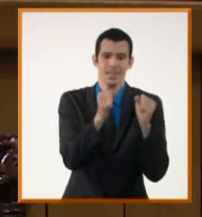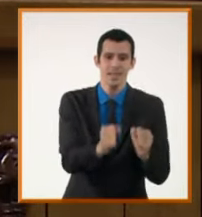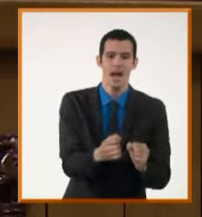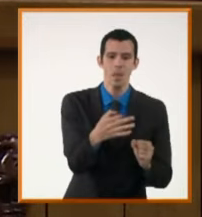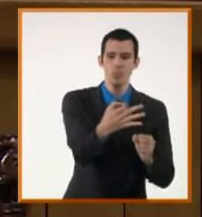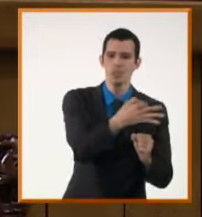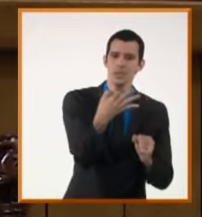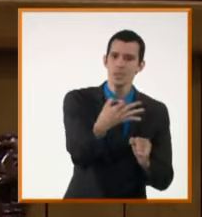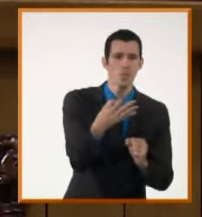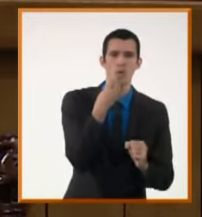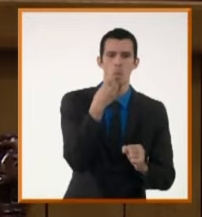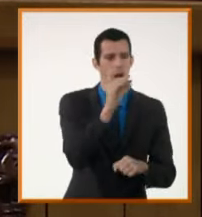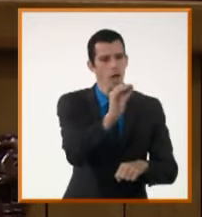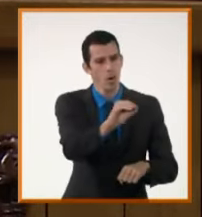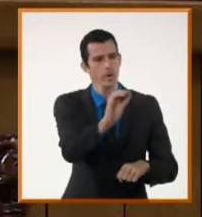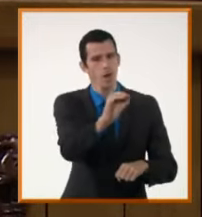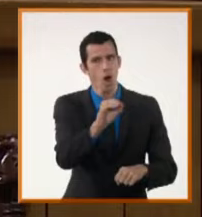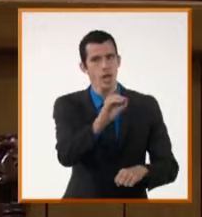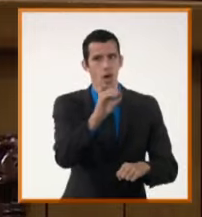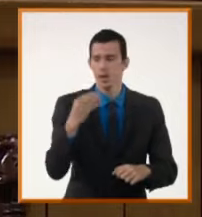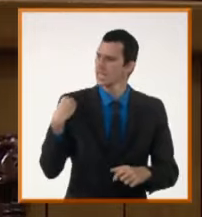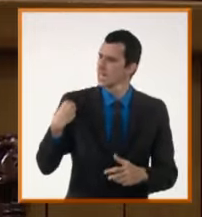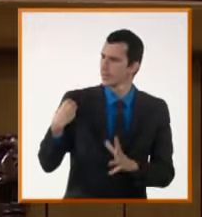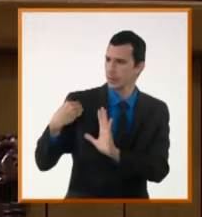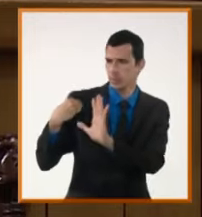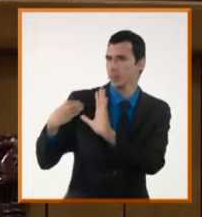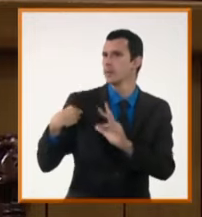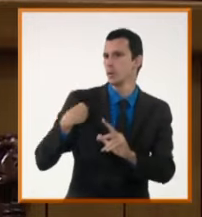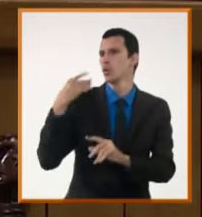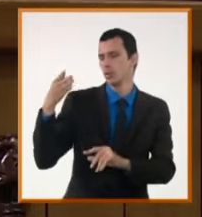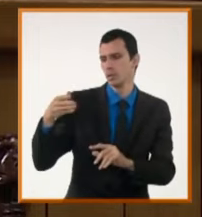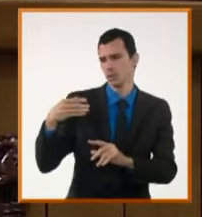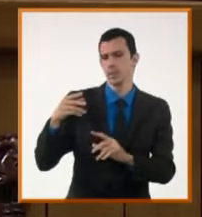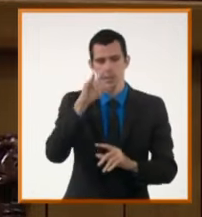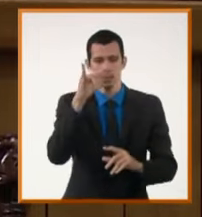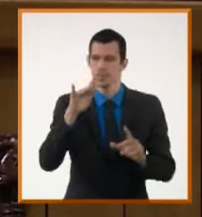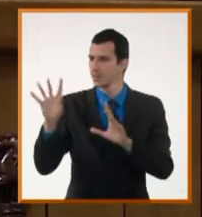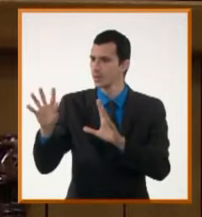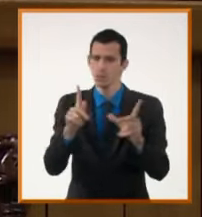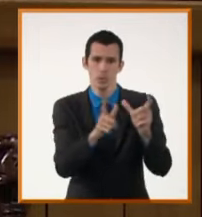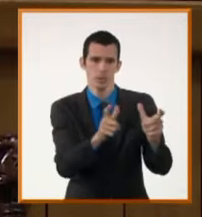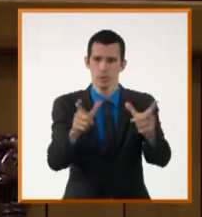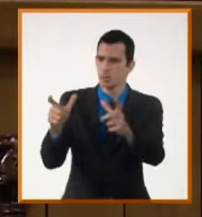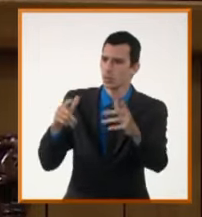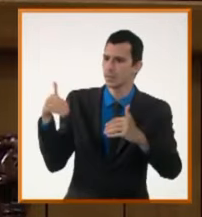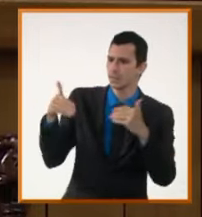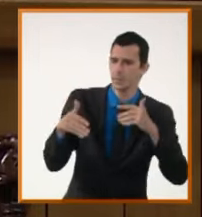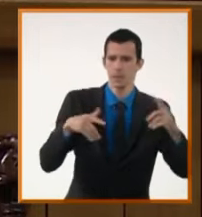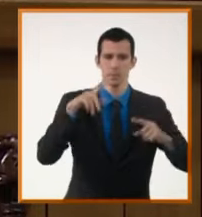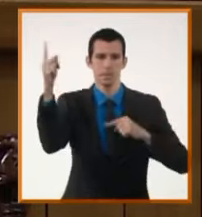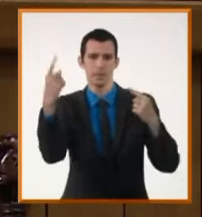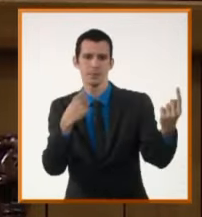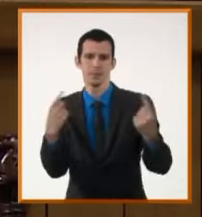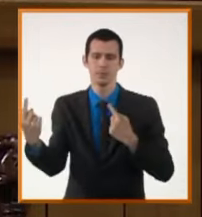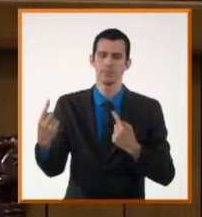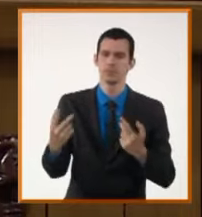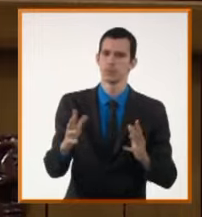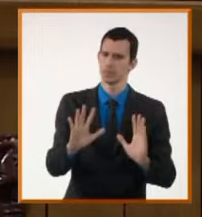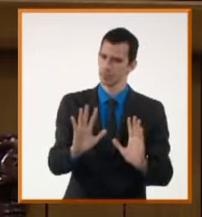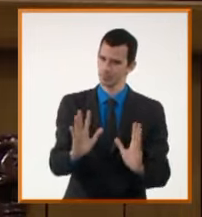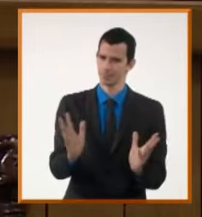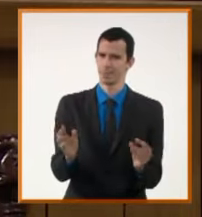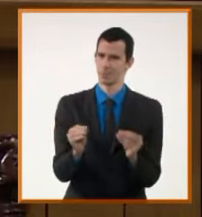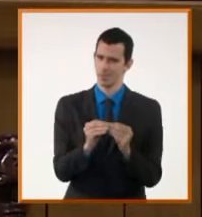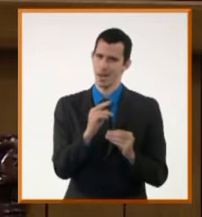dirigir, cómo van a enfrentar y resolver todos los problemas que hay que resolver ahí, cómo van a implementar esa estrategia, cómo van a producir